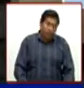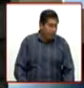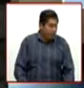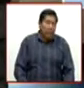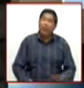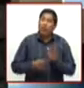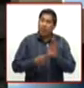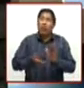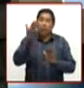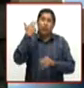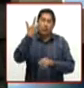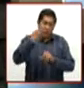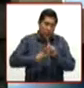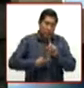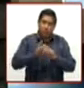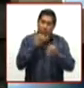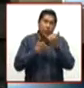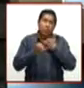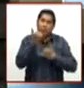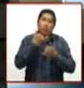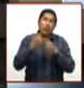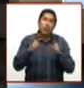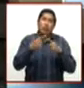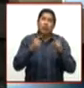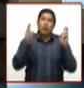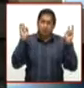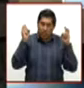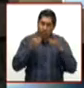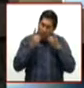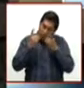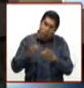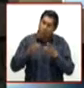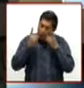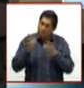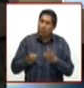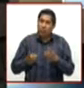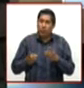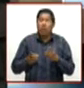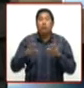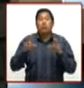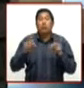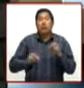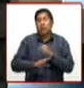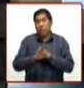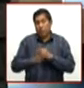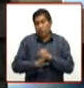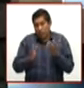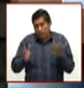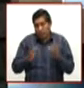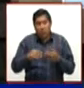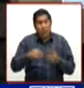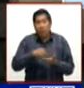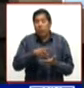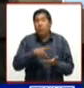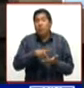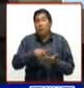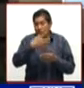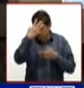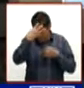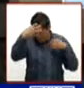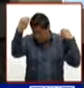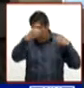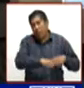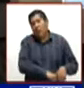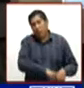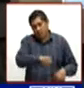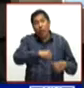se lo acabamos de mostrar, lo que ha pasado con diferentes casos, denuncias de inseguridad por parte de los vecinos en la Plaza Alonso de Mendoza.